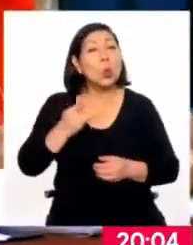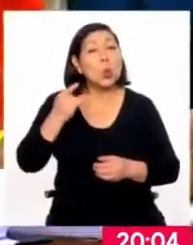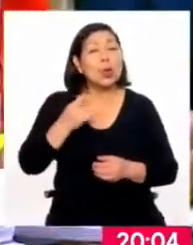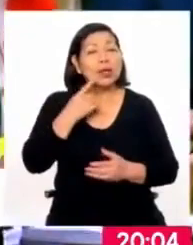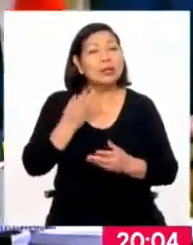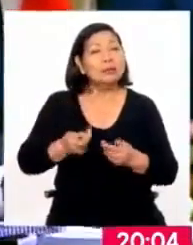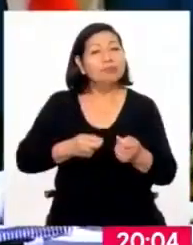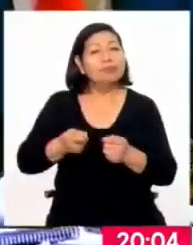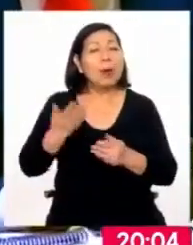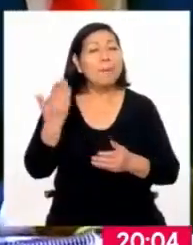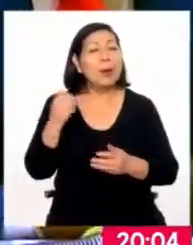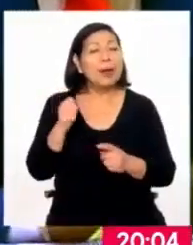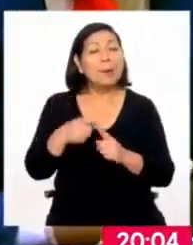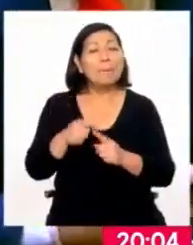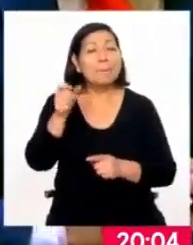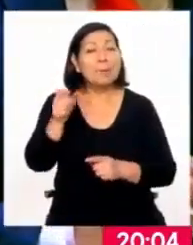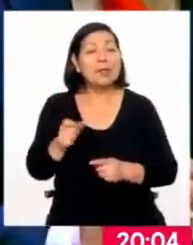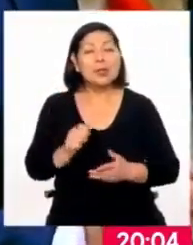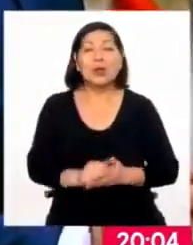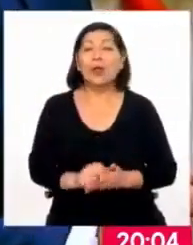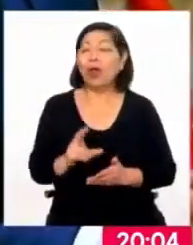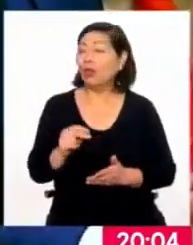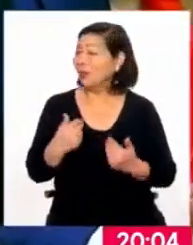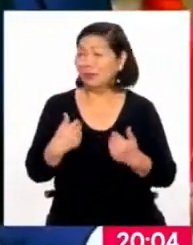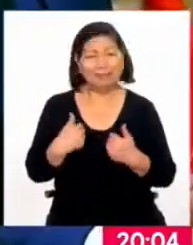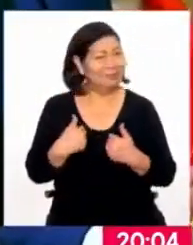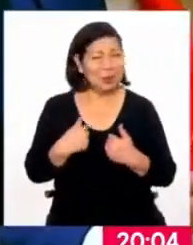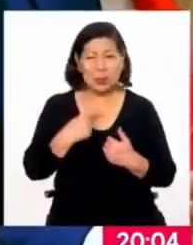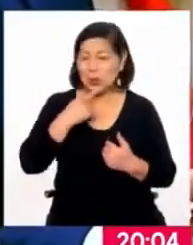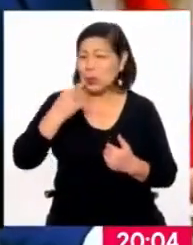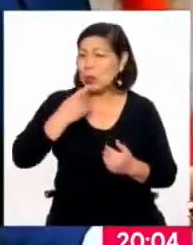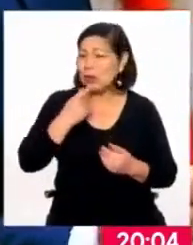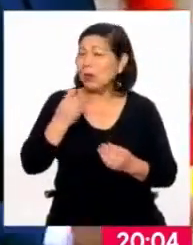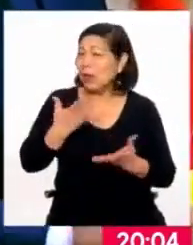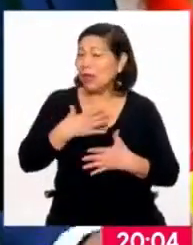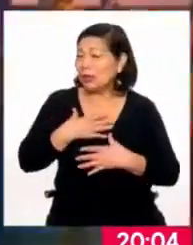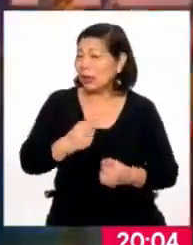que se habría manejado para intereses personales y no para atender la emergencia sanitaria.